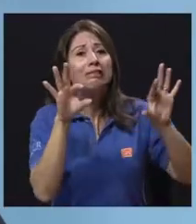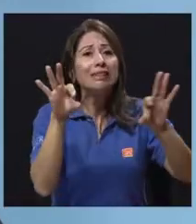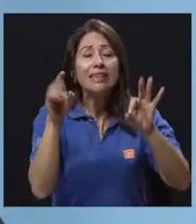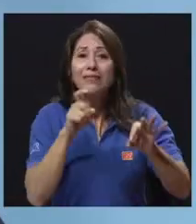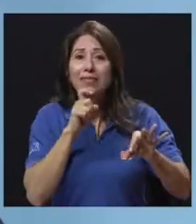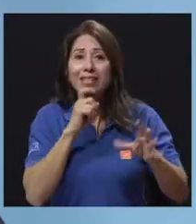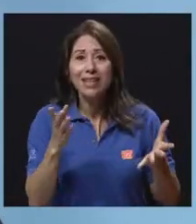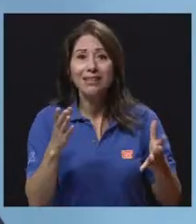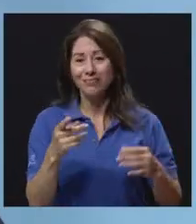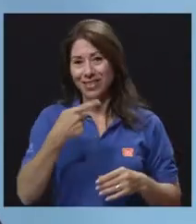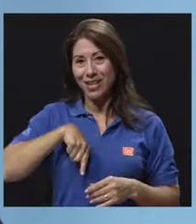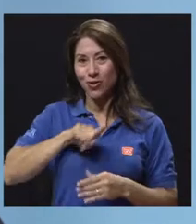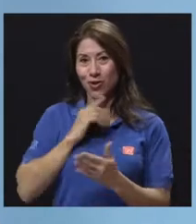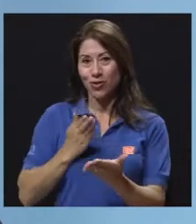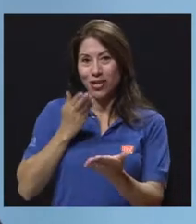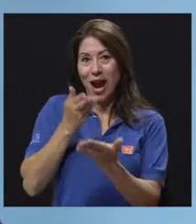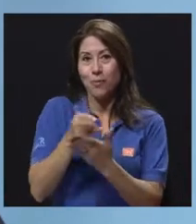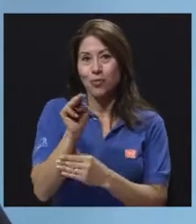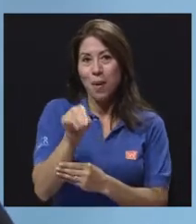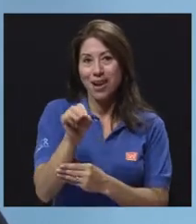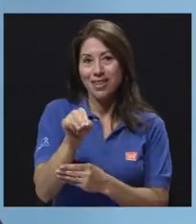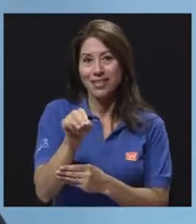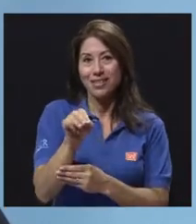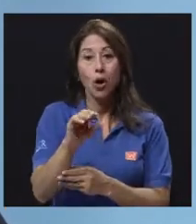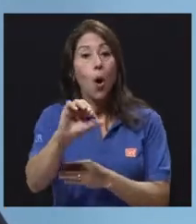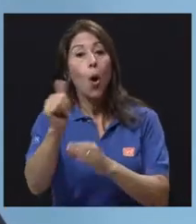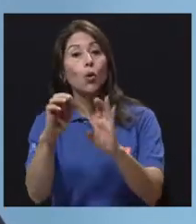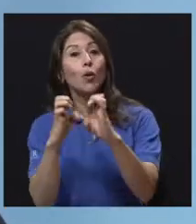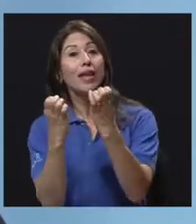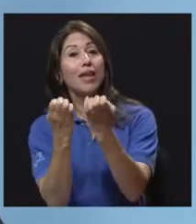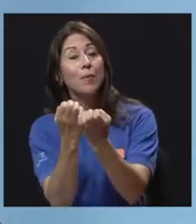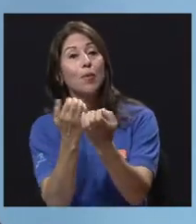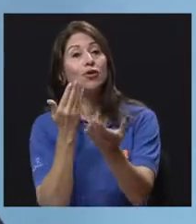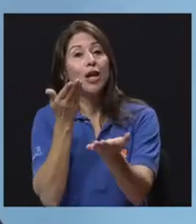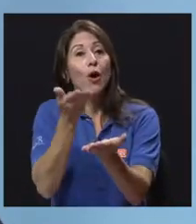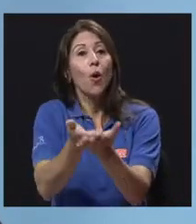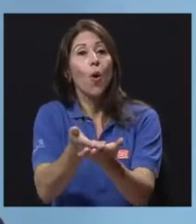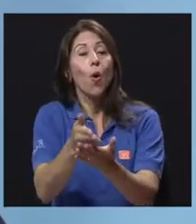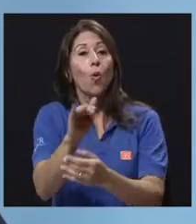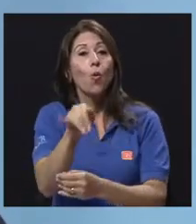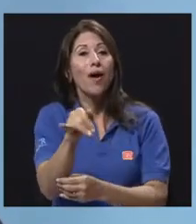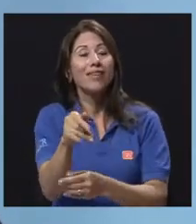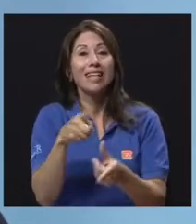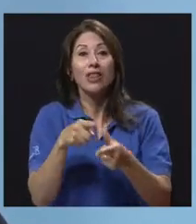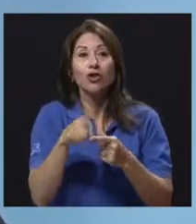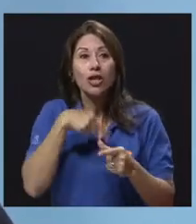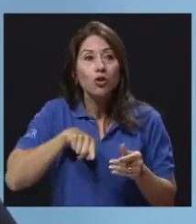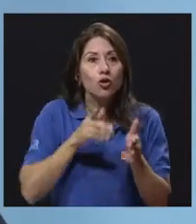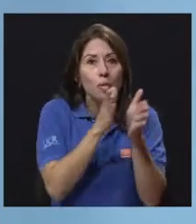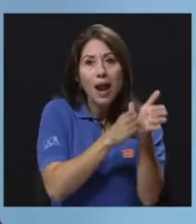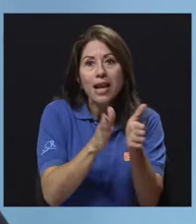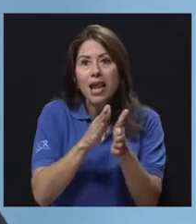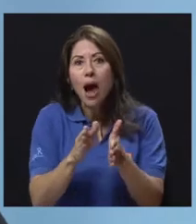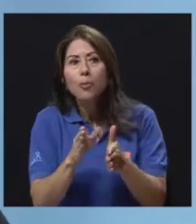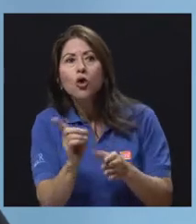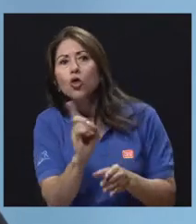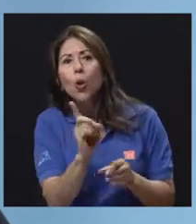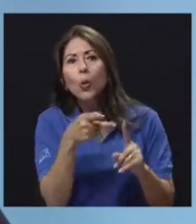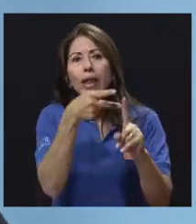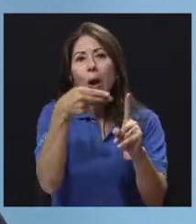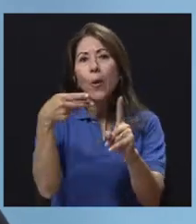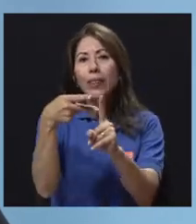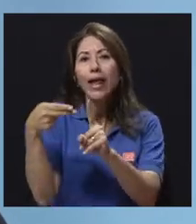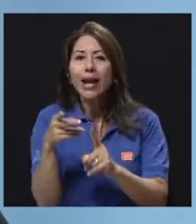parte del equipo, otra parte del equipo llegó jueves. Y entonces ahí fue donde planeamos, digamos, en qué hoteles se quedaban los corredores. Entonces,